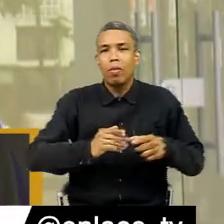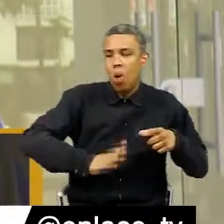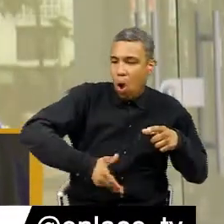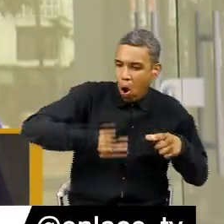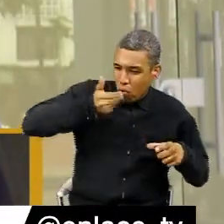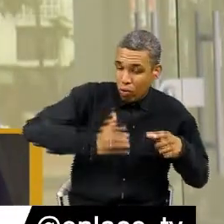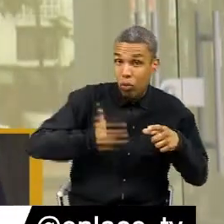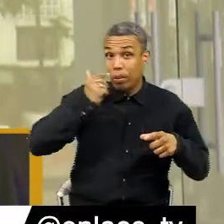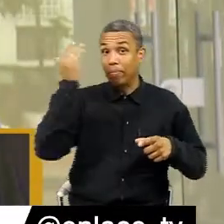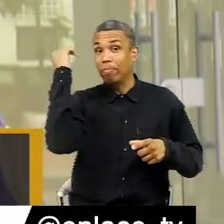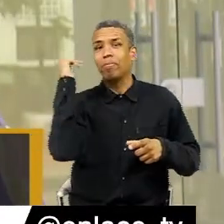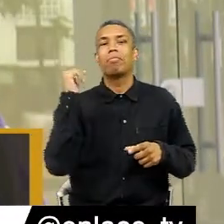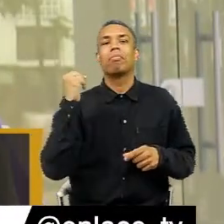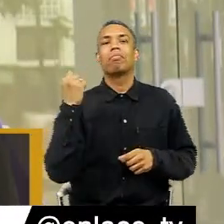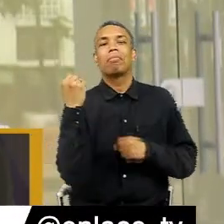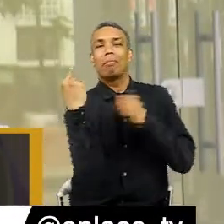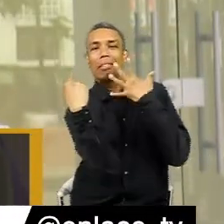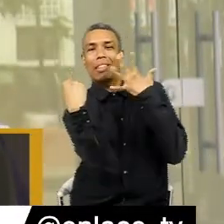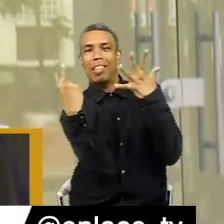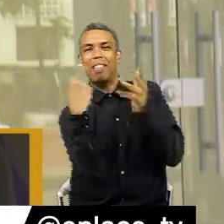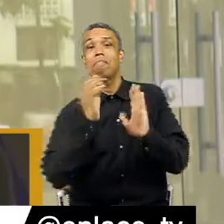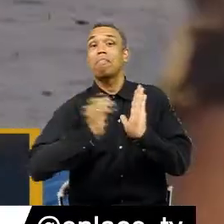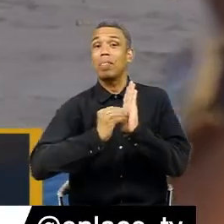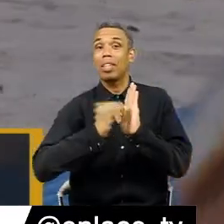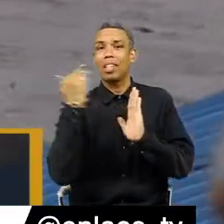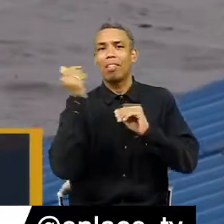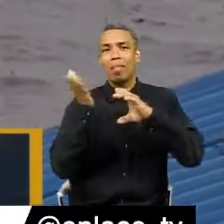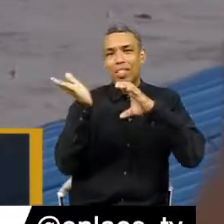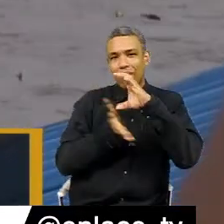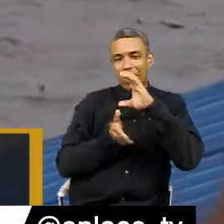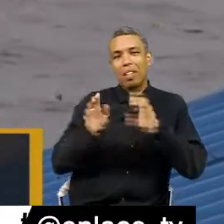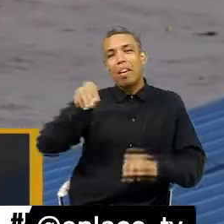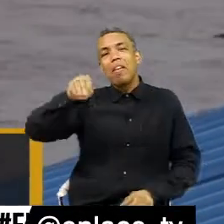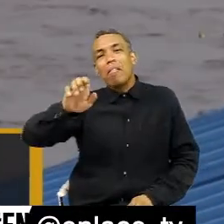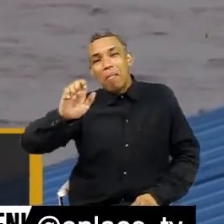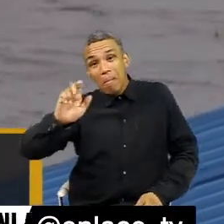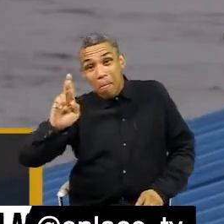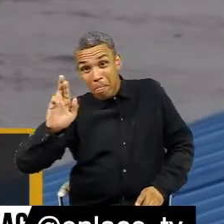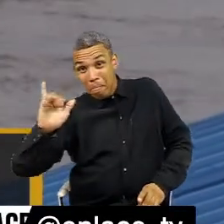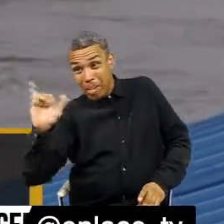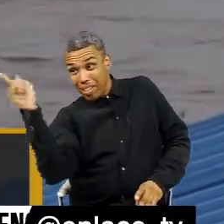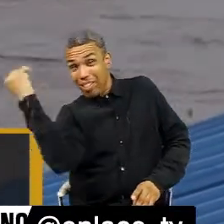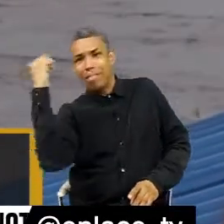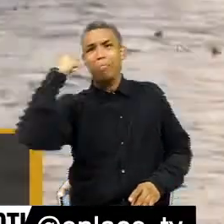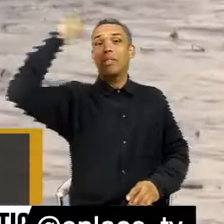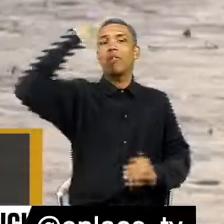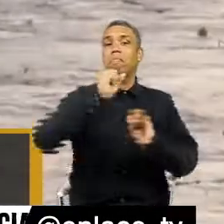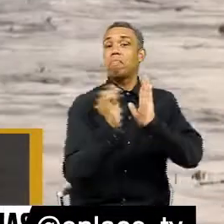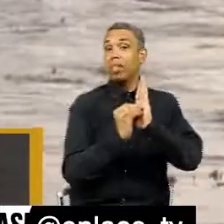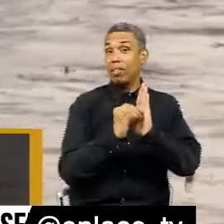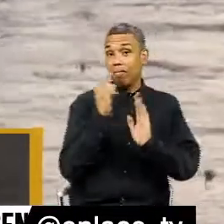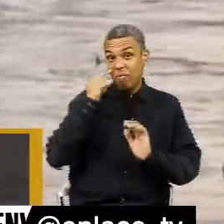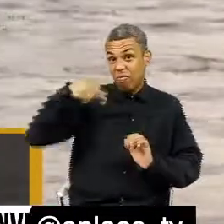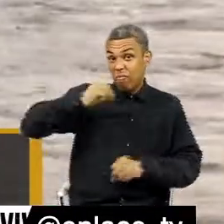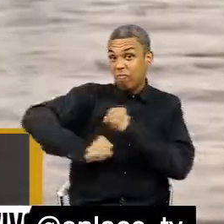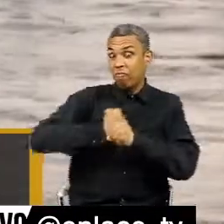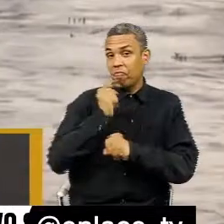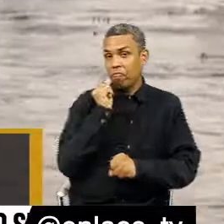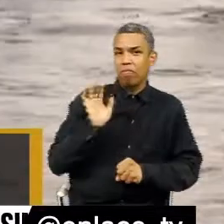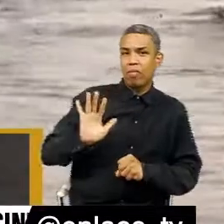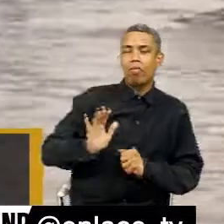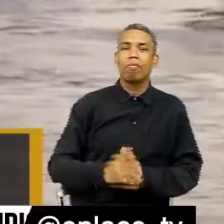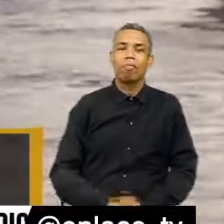ganado en el sancocho que hace la amiga Meris Martínez en el cincuentenario. Es tradicional para pescadores y vecinos del sector del río celebrar el día de su patrona, la